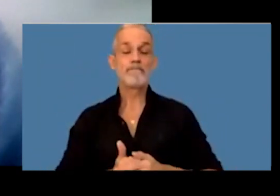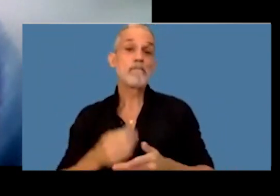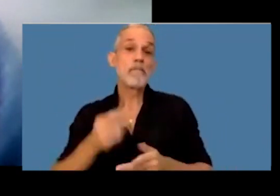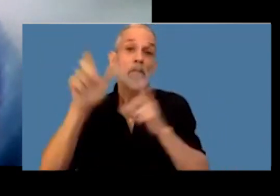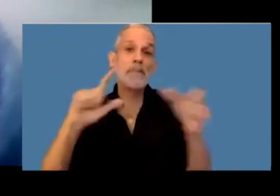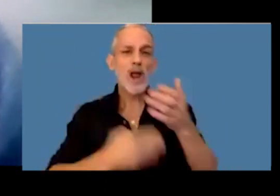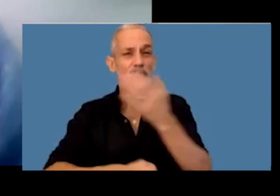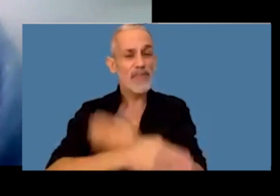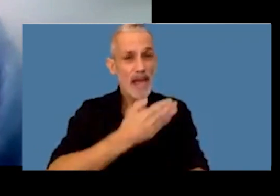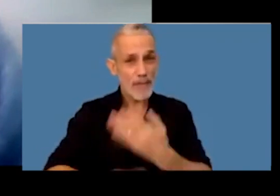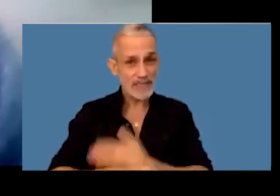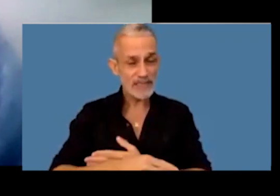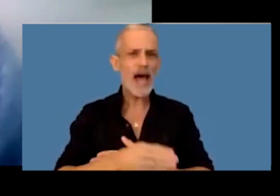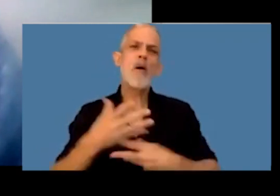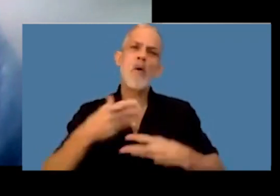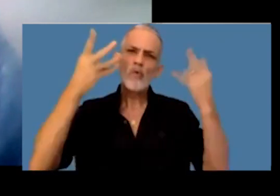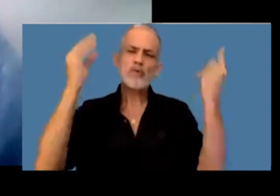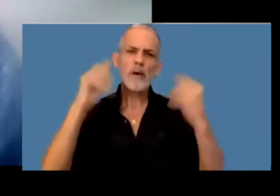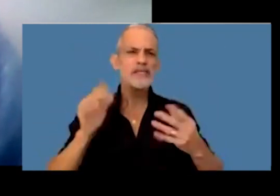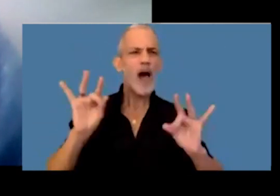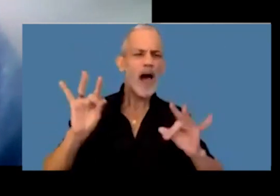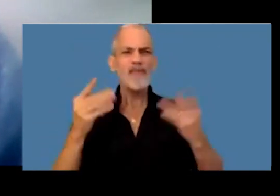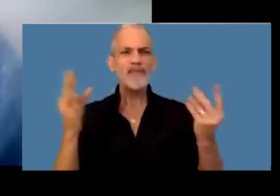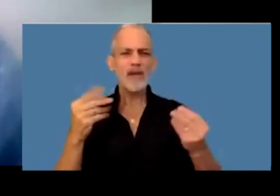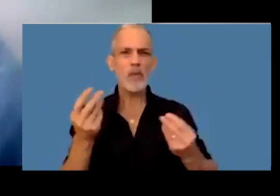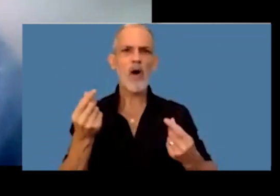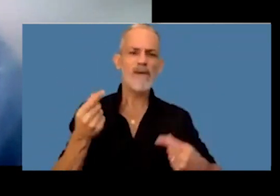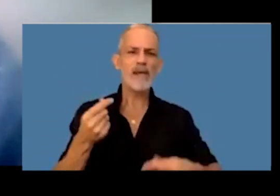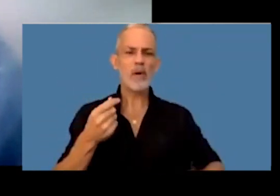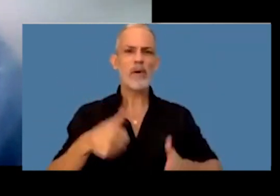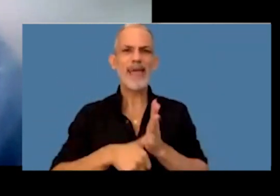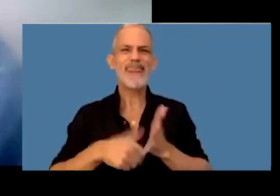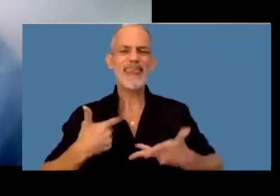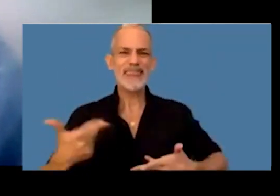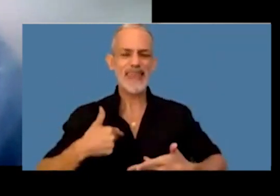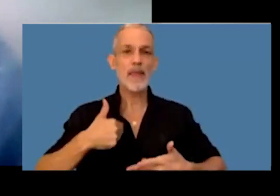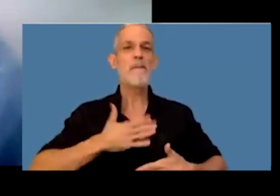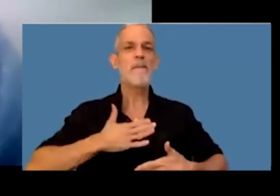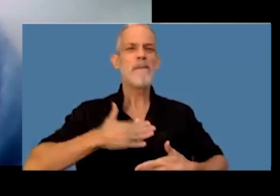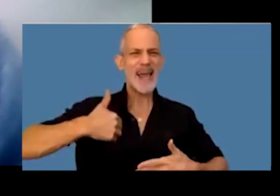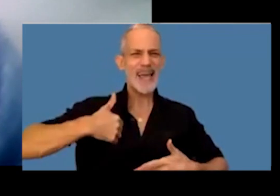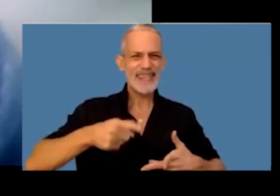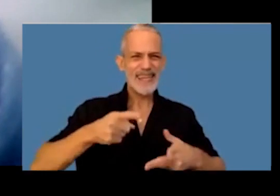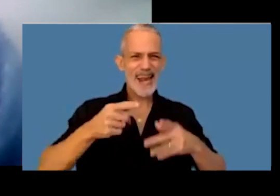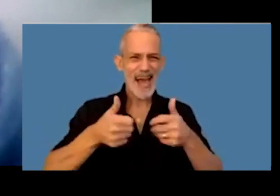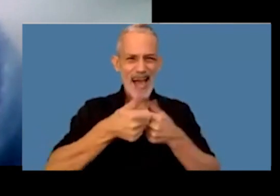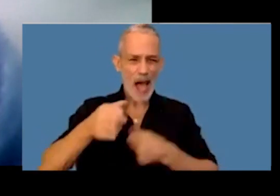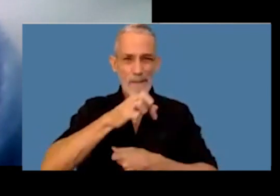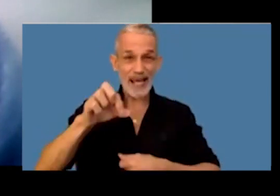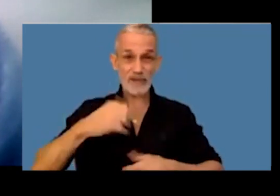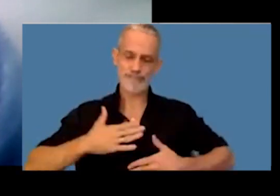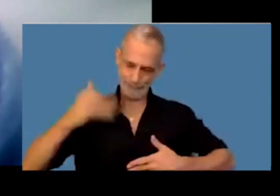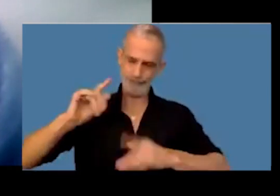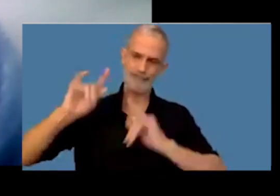discapacidad se le dificulta la validación de la identidad en el perfil de Argentina, por lo cual nosotros como Agencia Nacional de